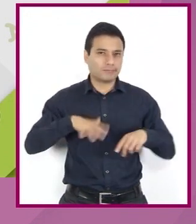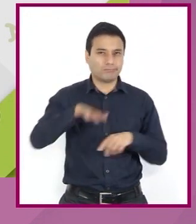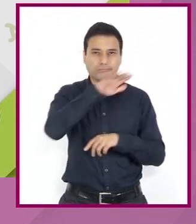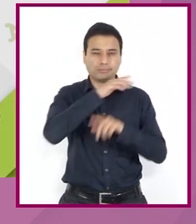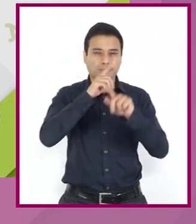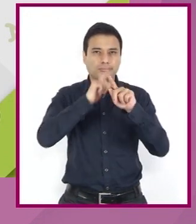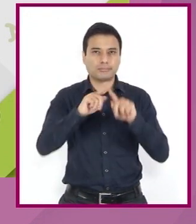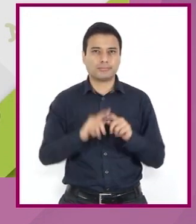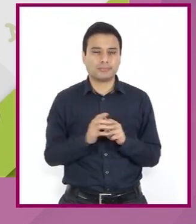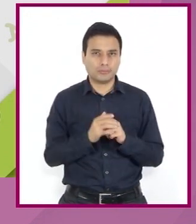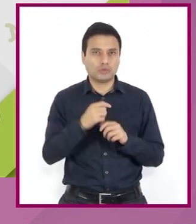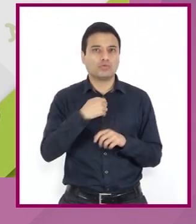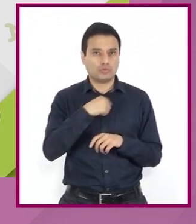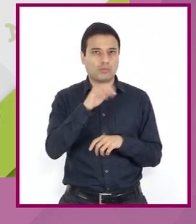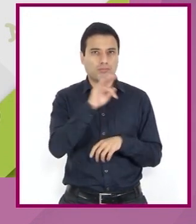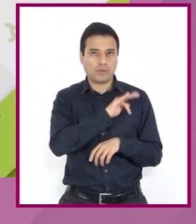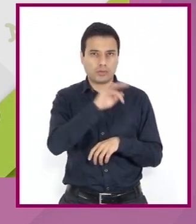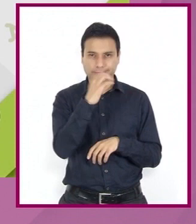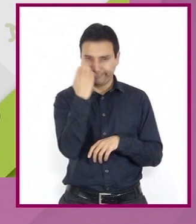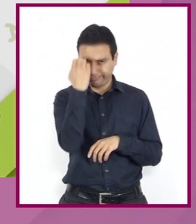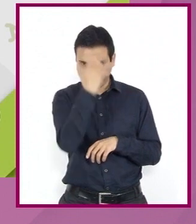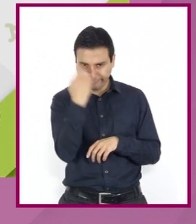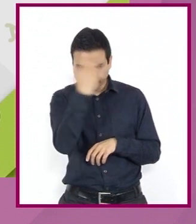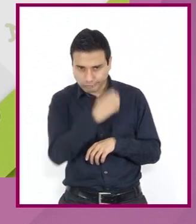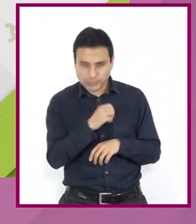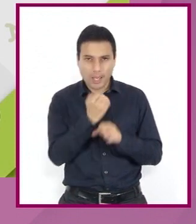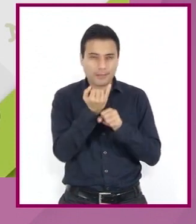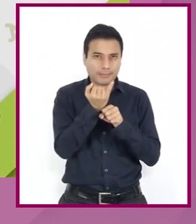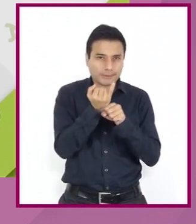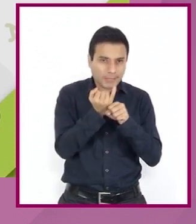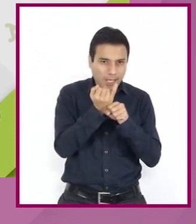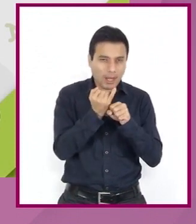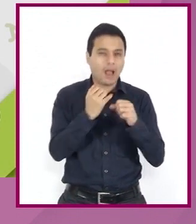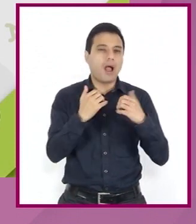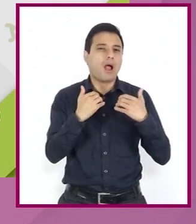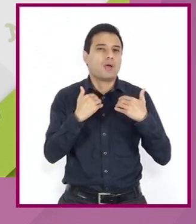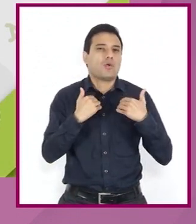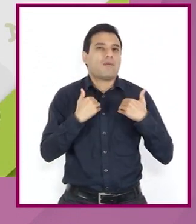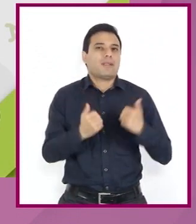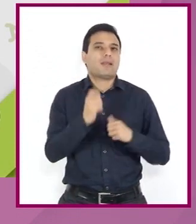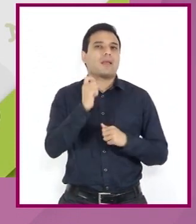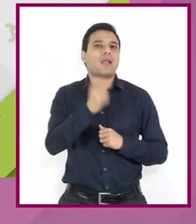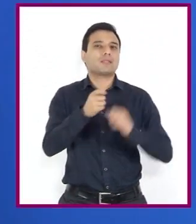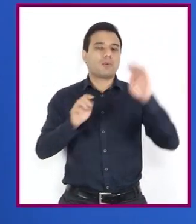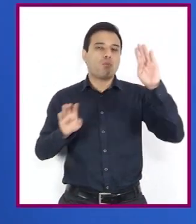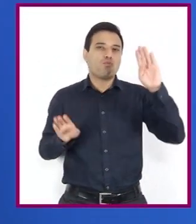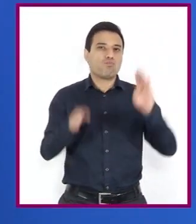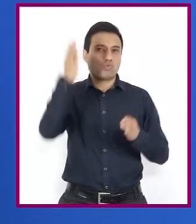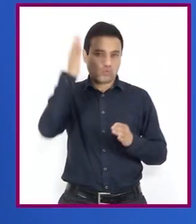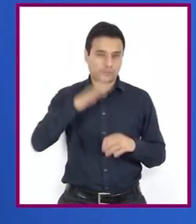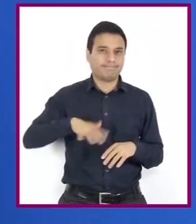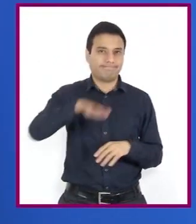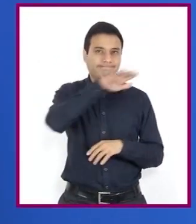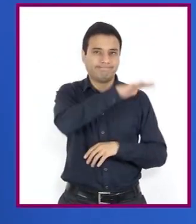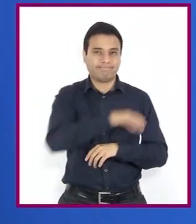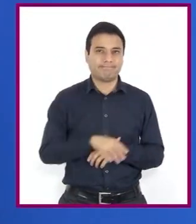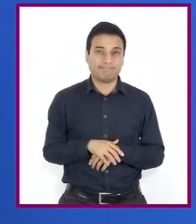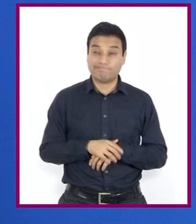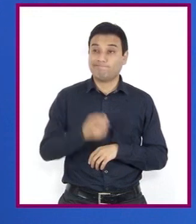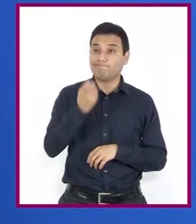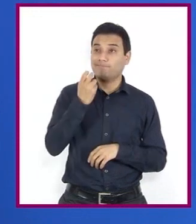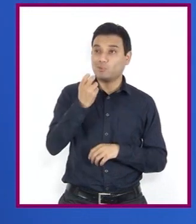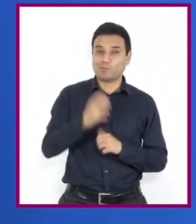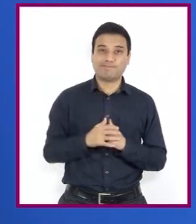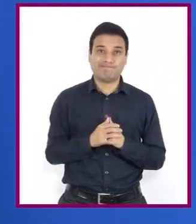a observar, investigar, entender y explicar el mundo que nos rodea. Claro, por eso el